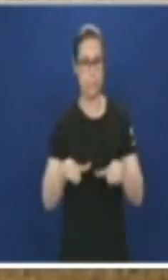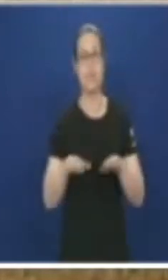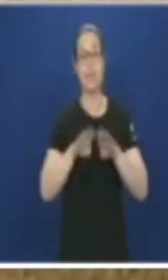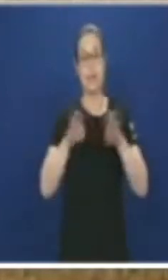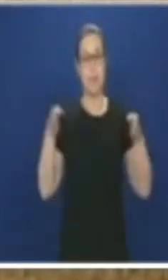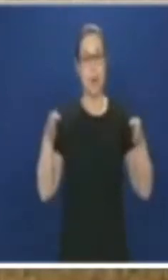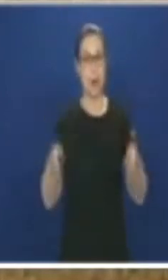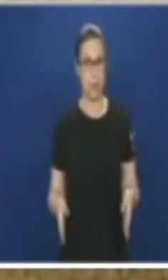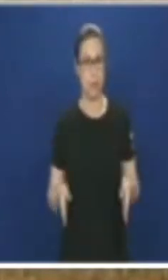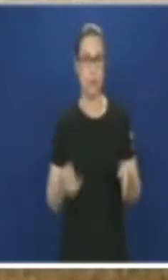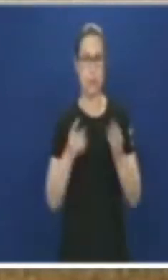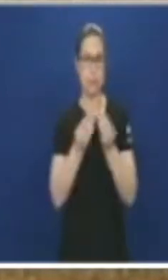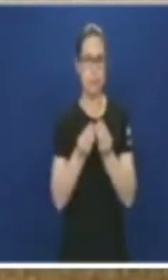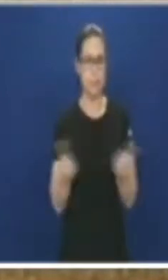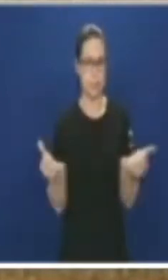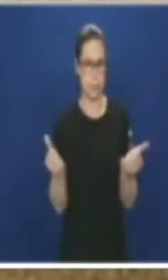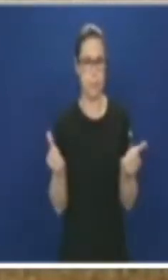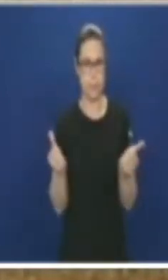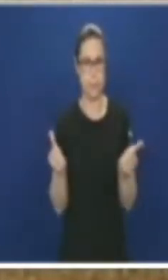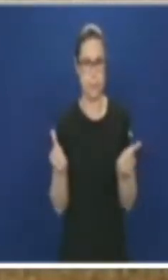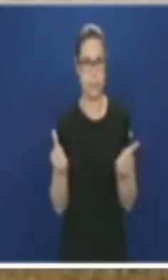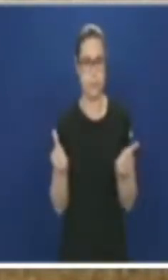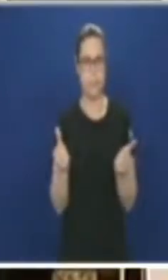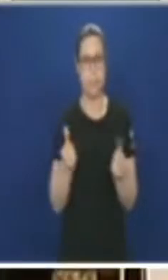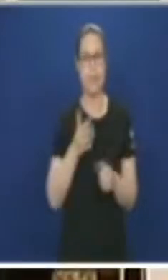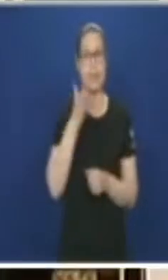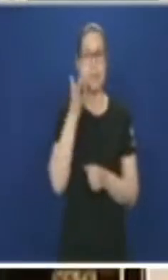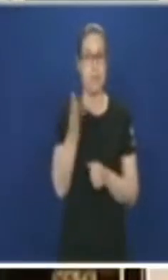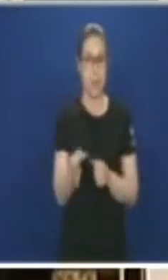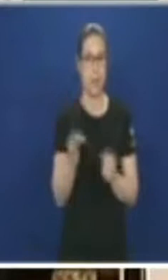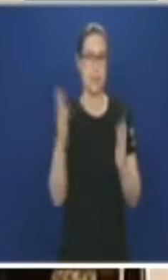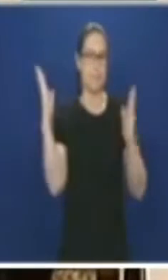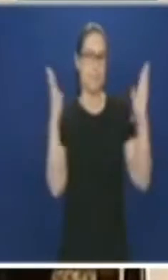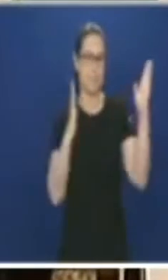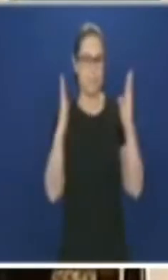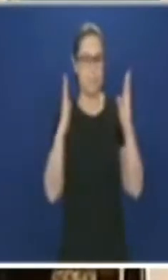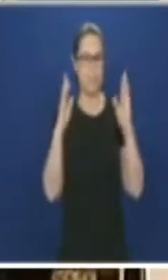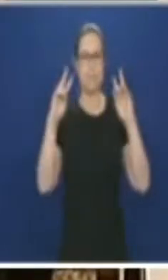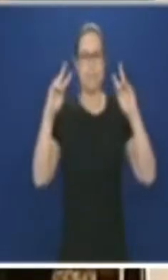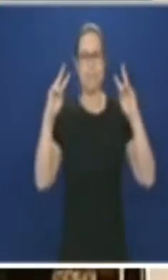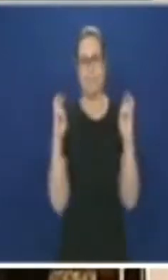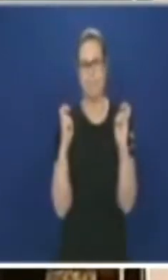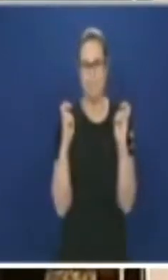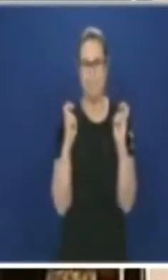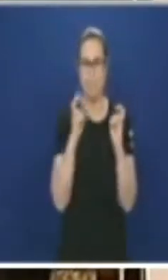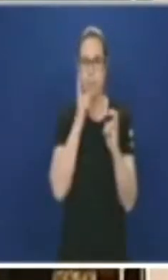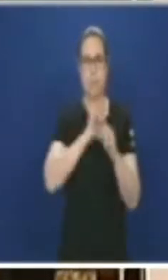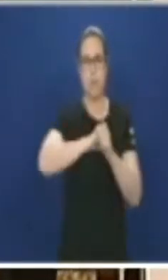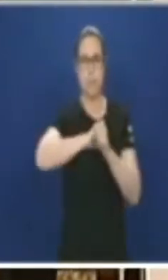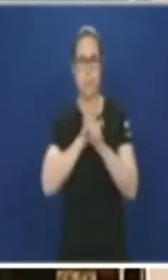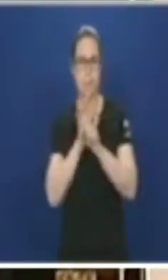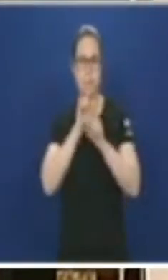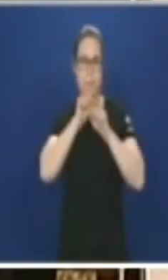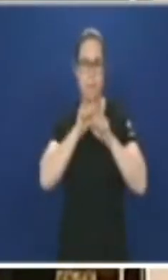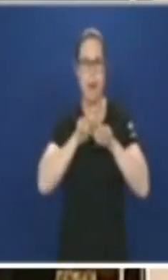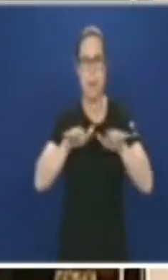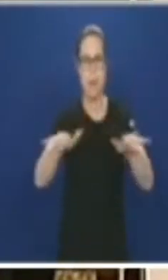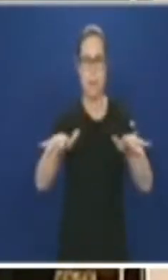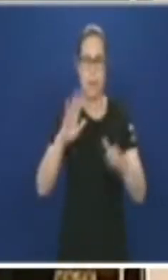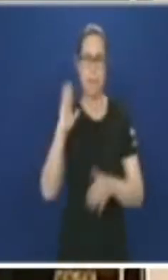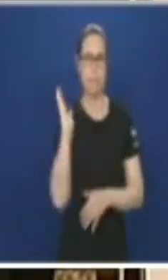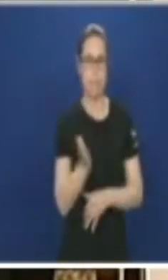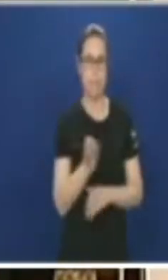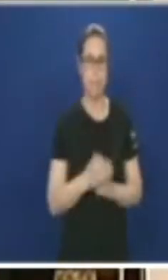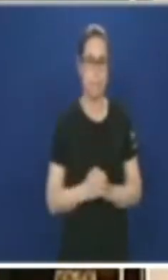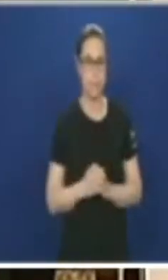disolta e, ademais, vivíamos un confinamento derivado da primeira vaga da pandemia da COVID. Un ano